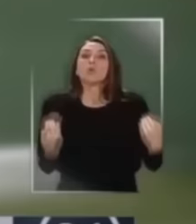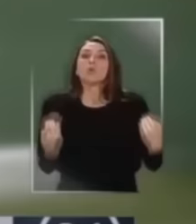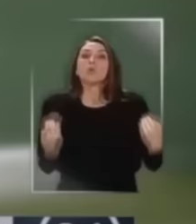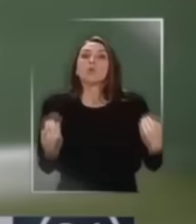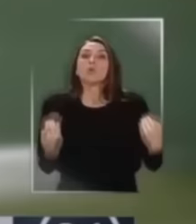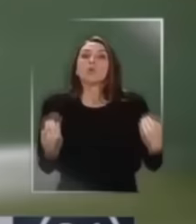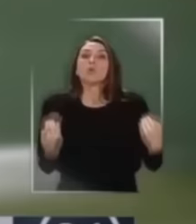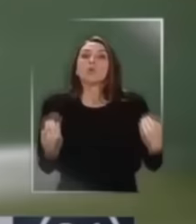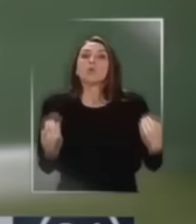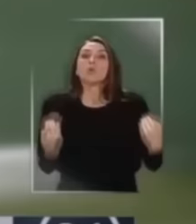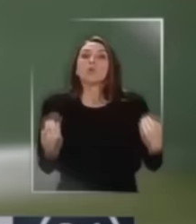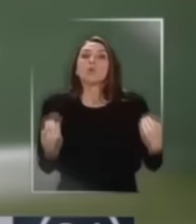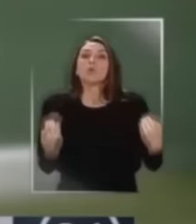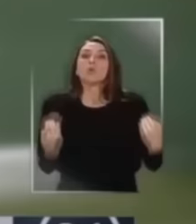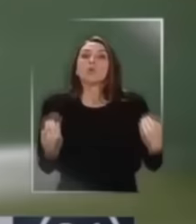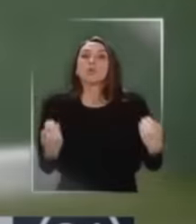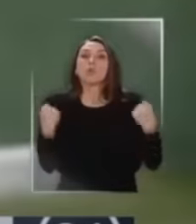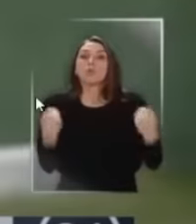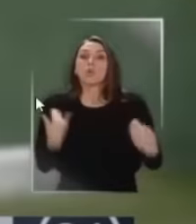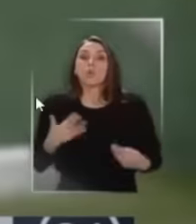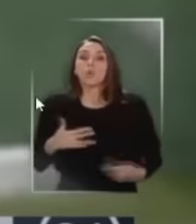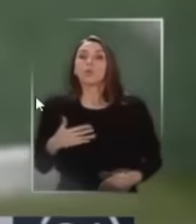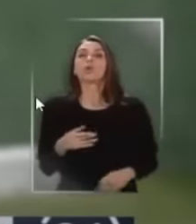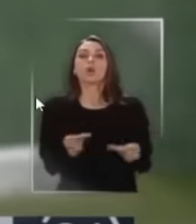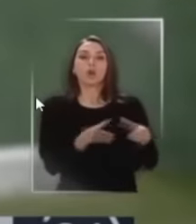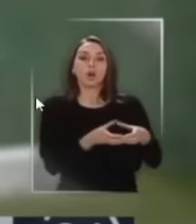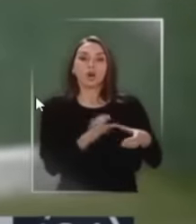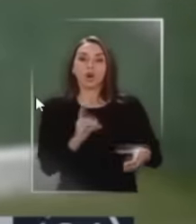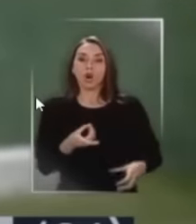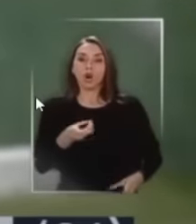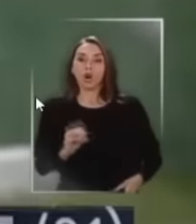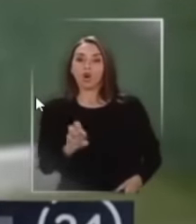querés formar parte de ese grupo y te la vas a bancar. El Grupo de Operaciones Policiales